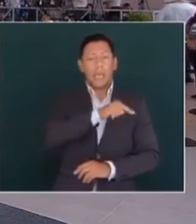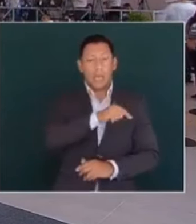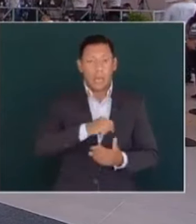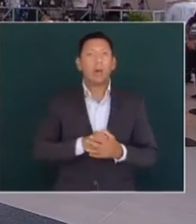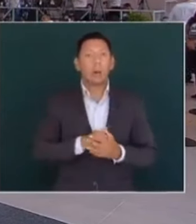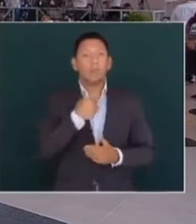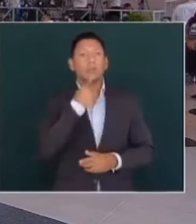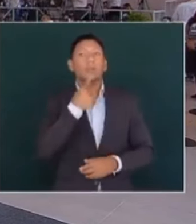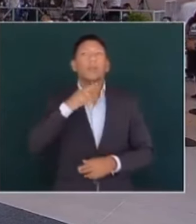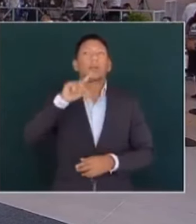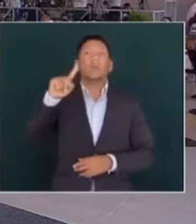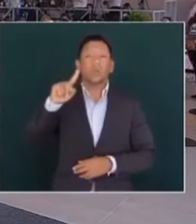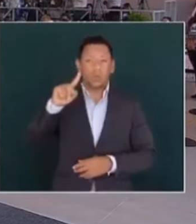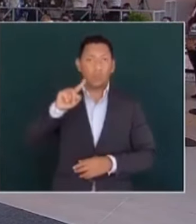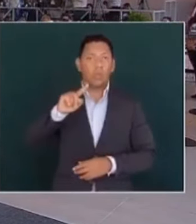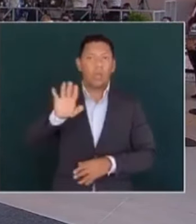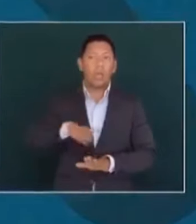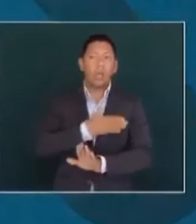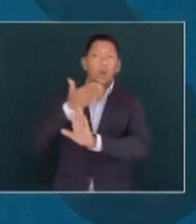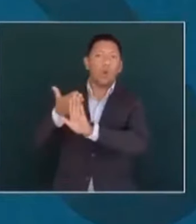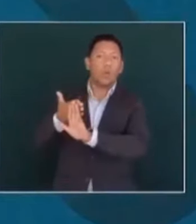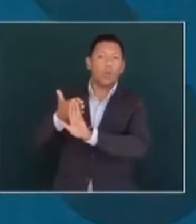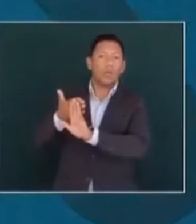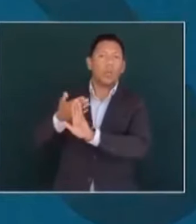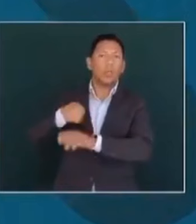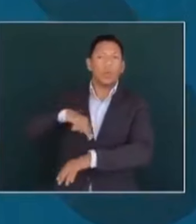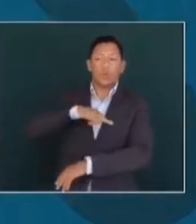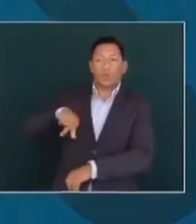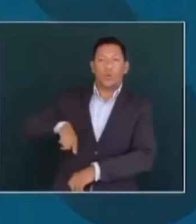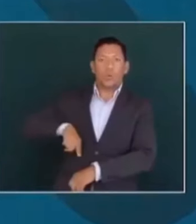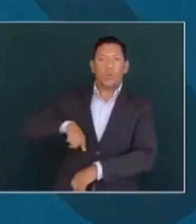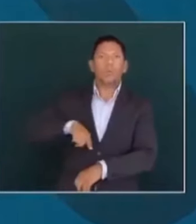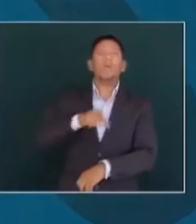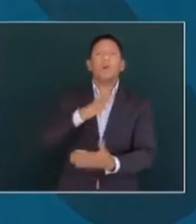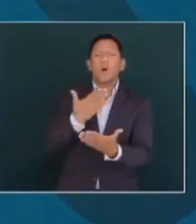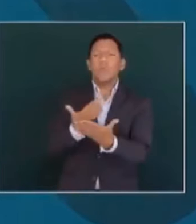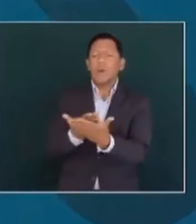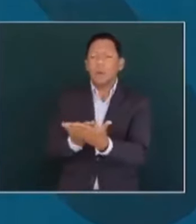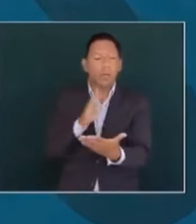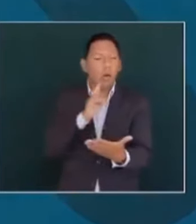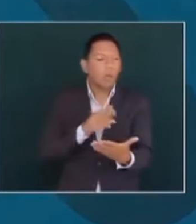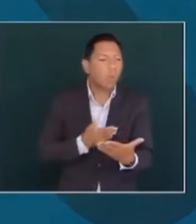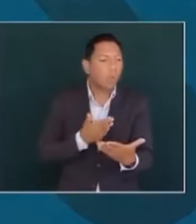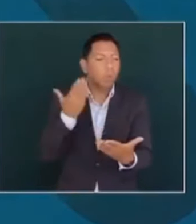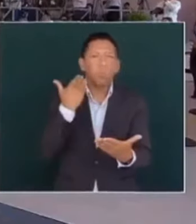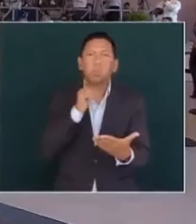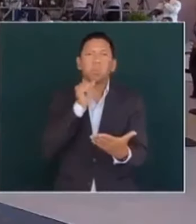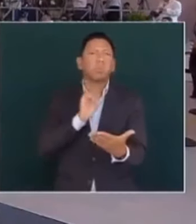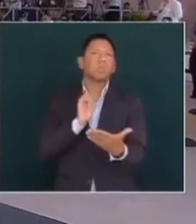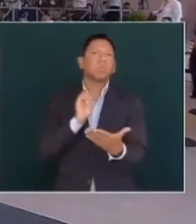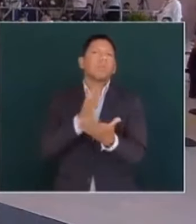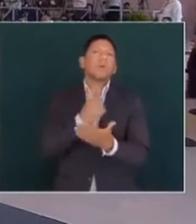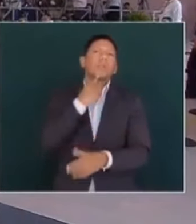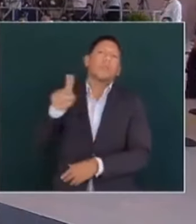manos en el proceso de este 2 de junio del 2024. Por eso hoy